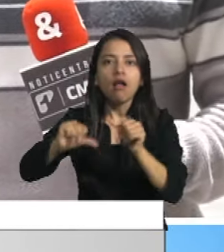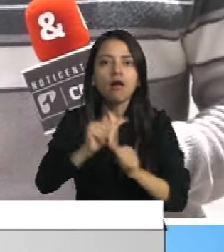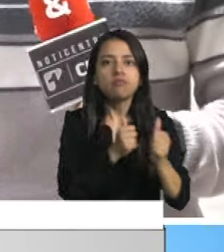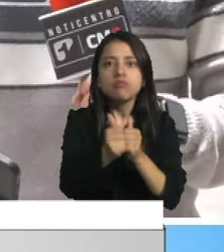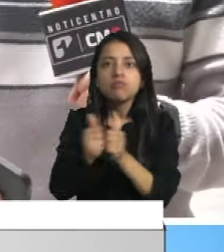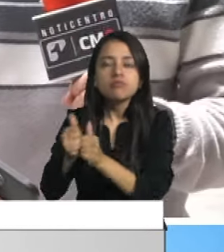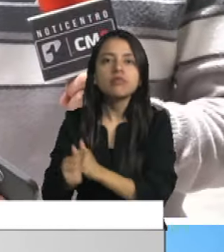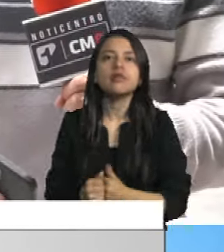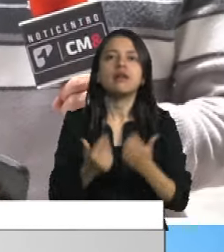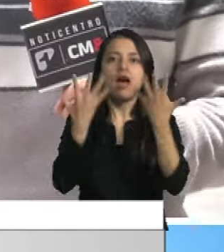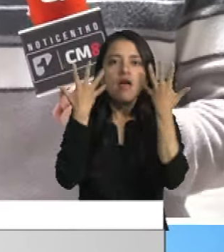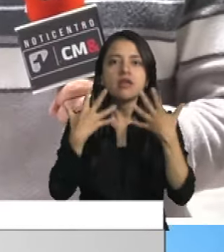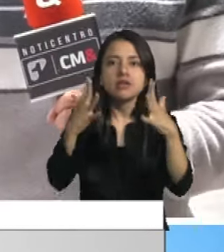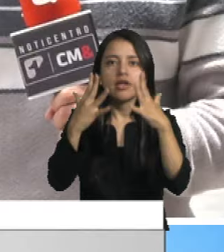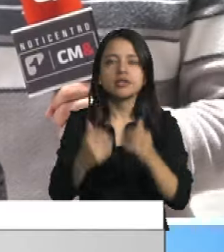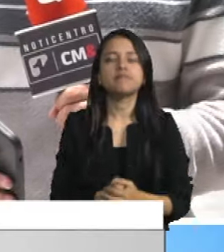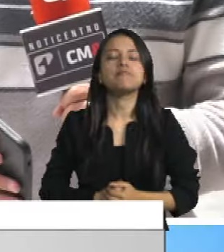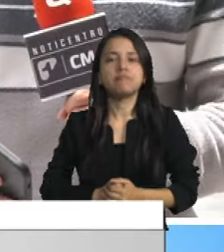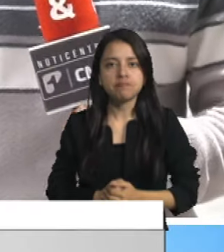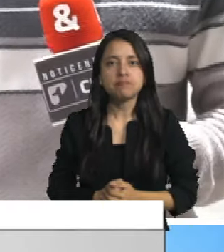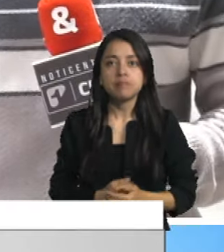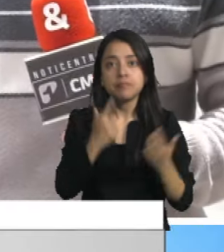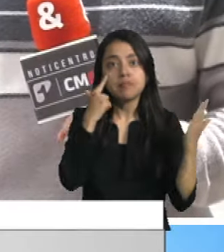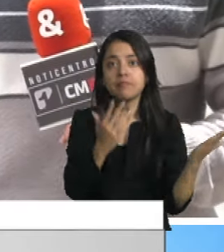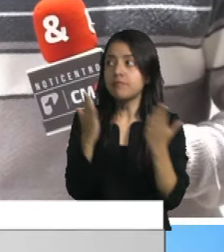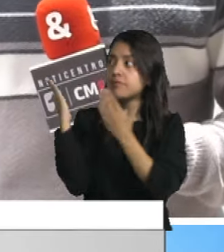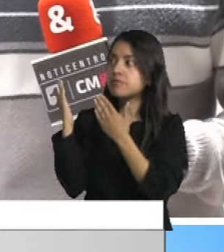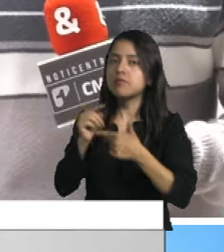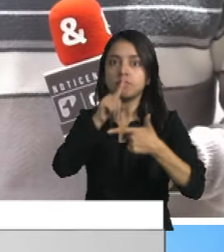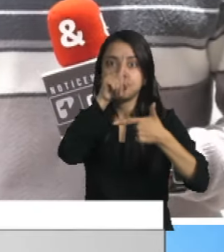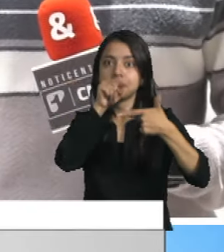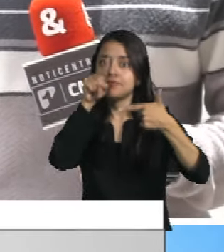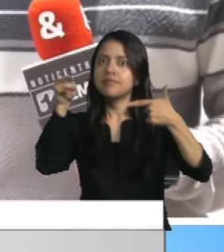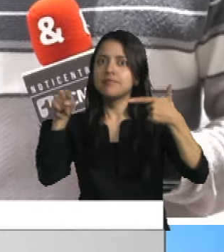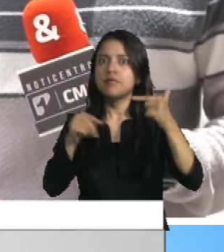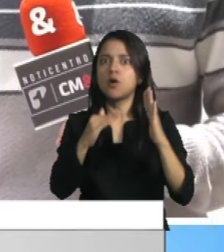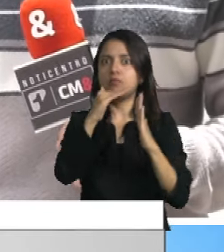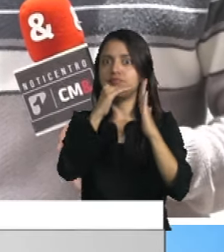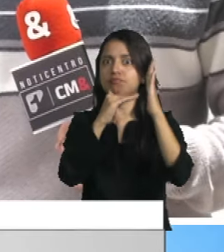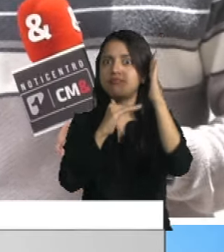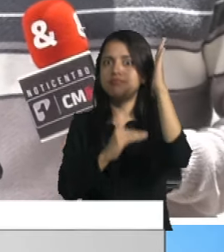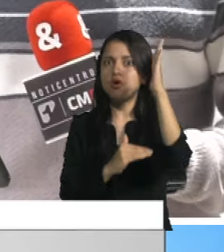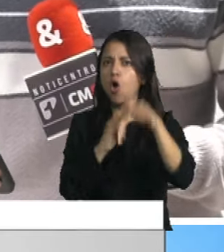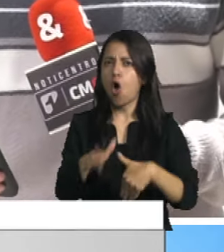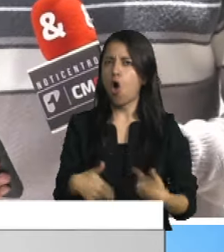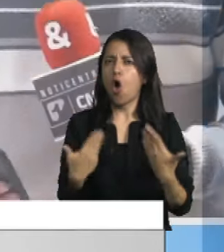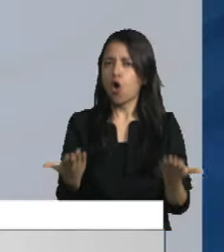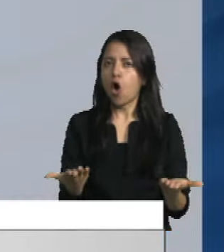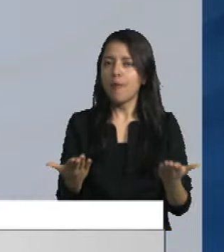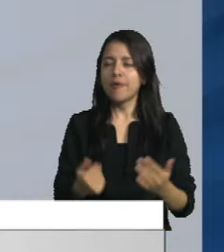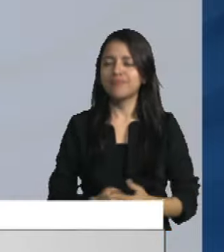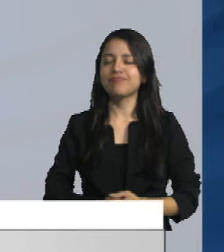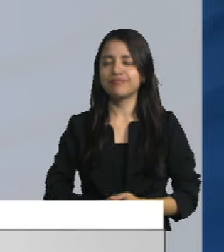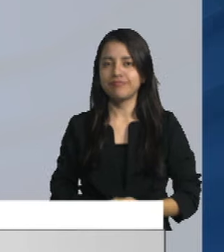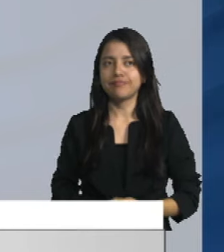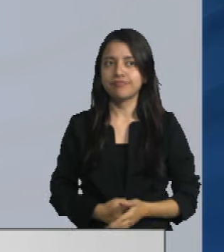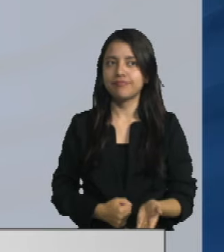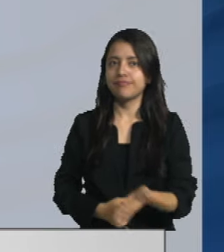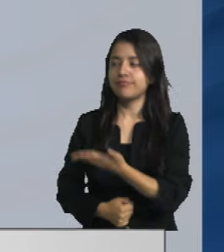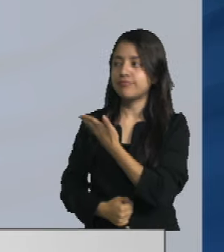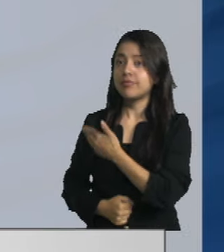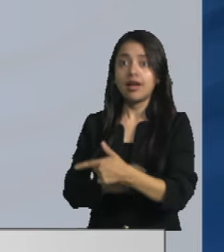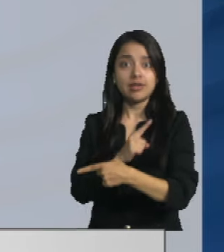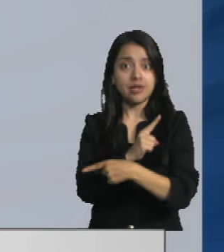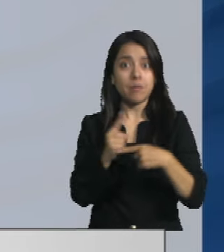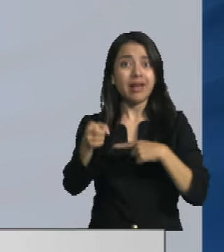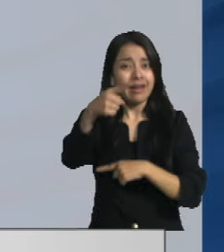10 días. Y es que para explicar esas razones quiero que vean la gráfica a continuación de cómo se comporta el sistema Chingaza en lo corrido de esta